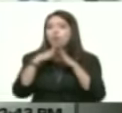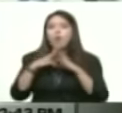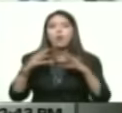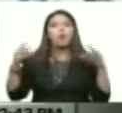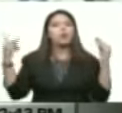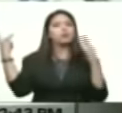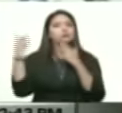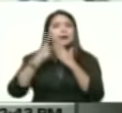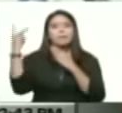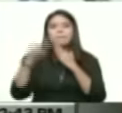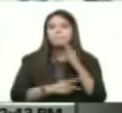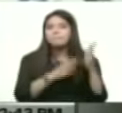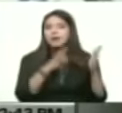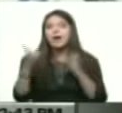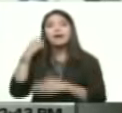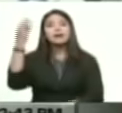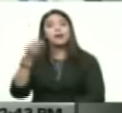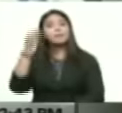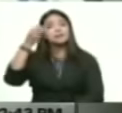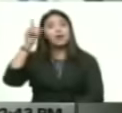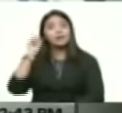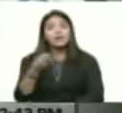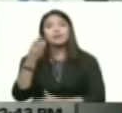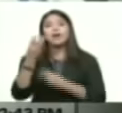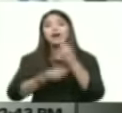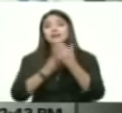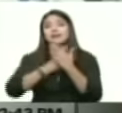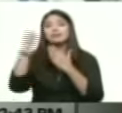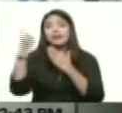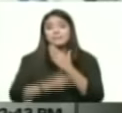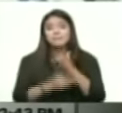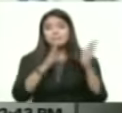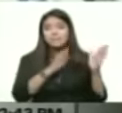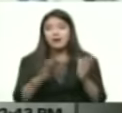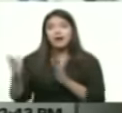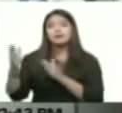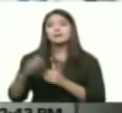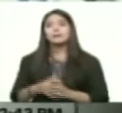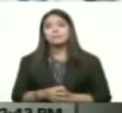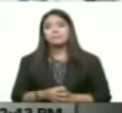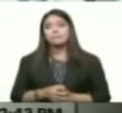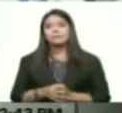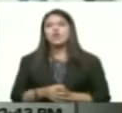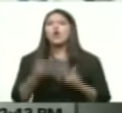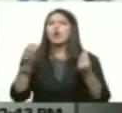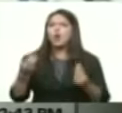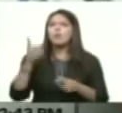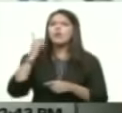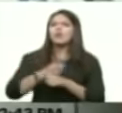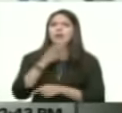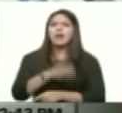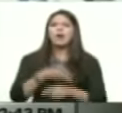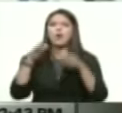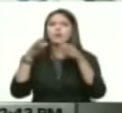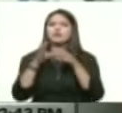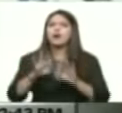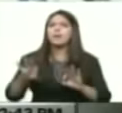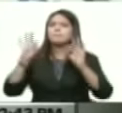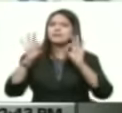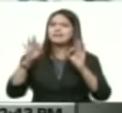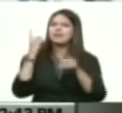cómo consideramos que debe estar constituido este plan recobro, cómo debe operar la comisión